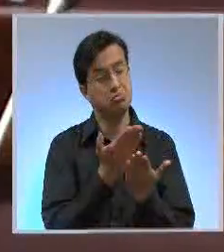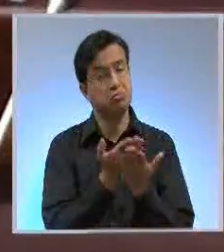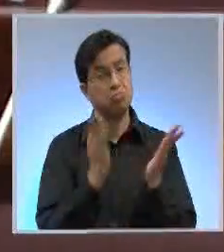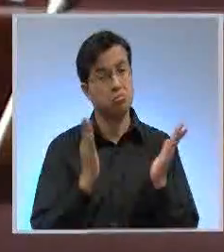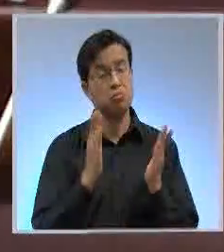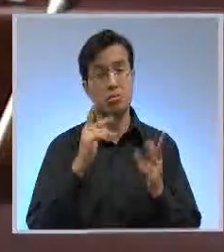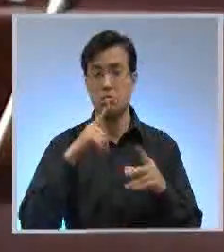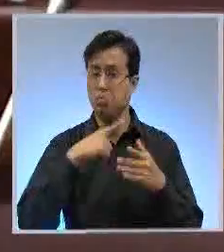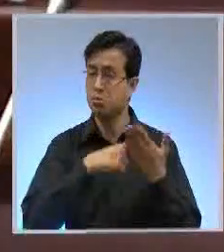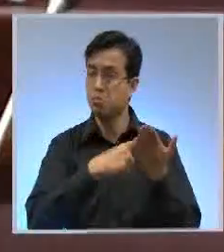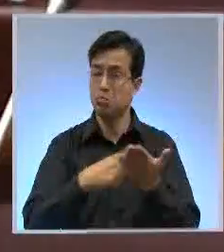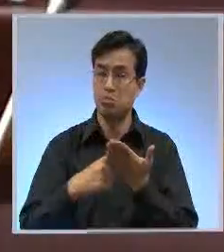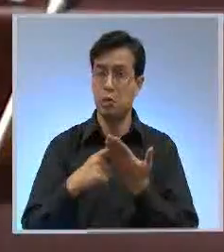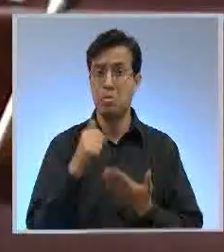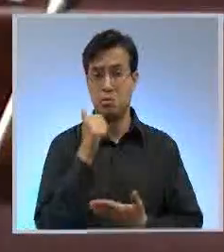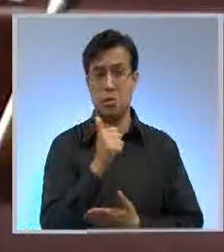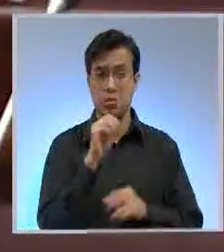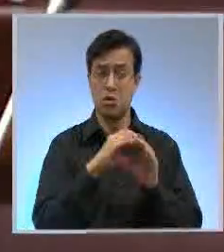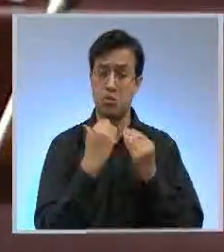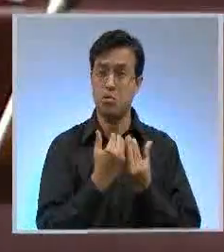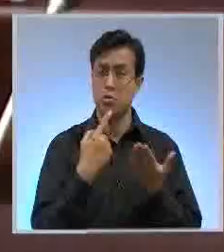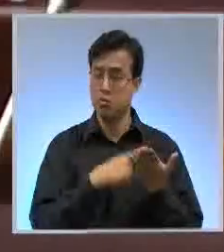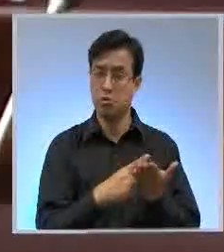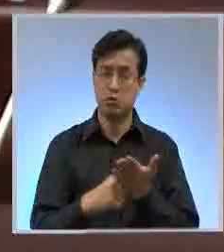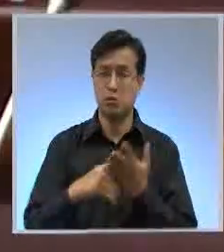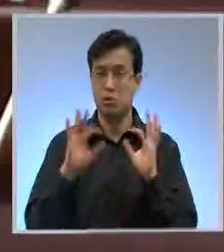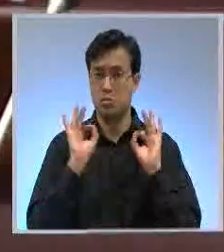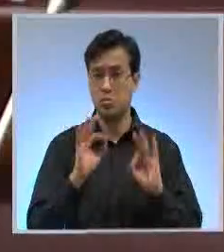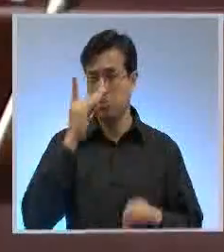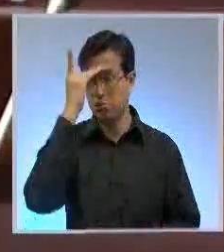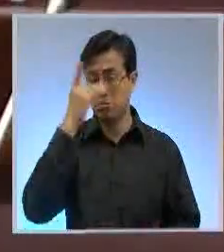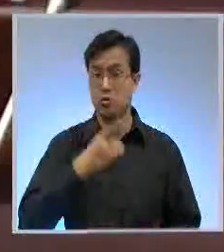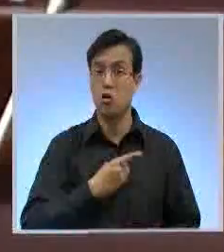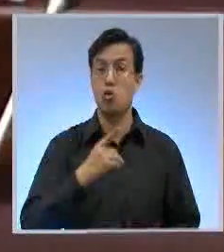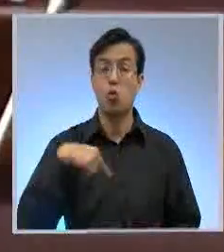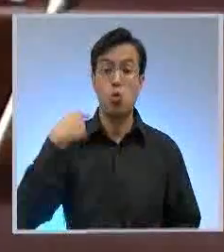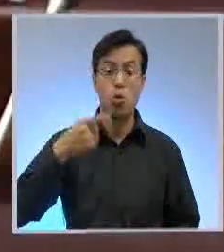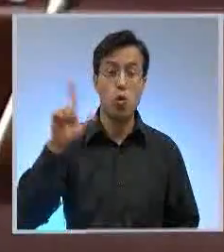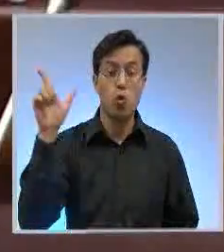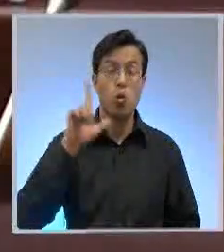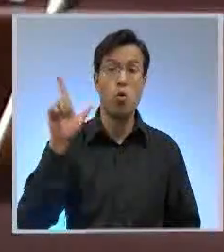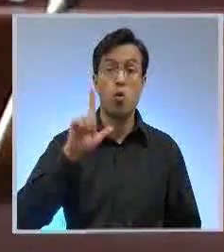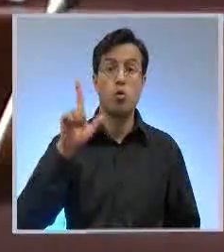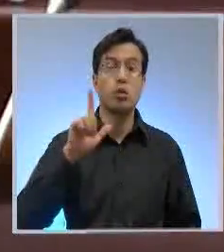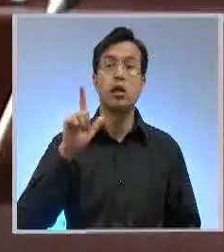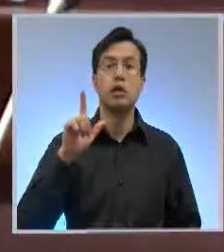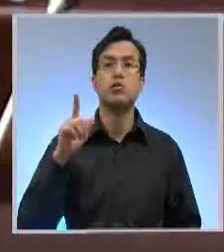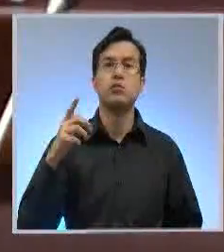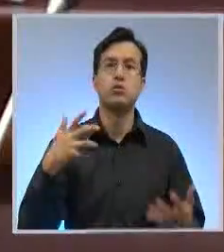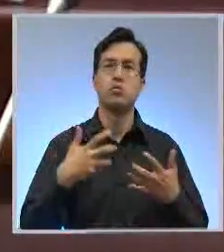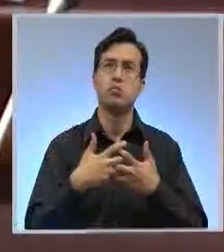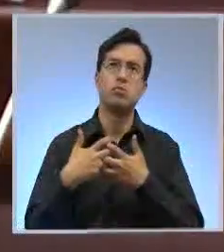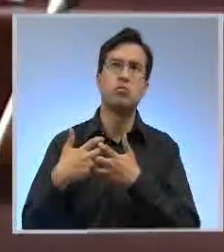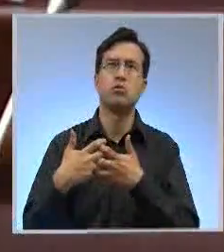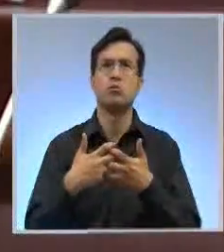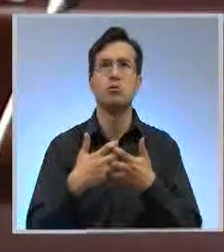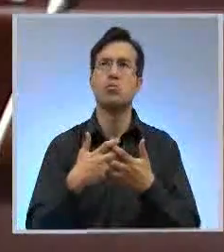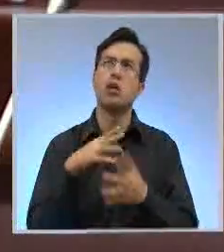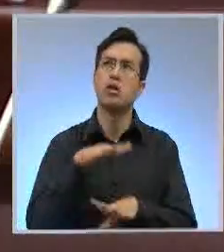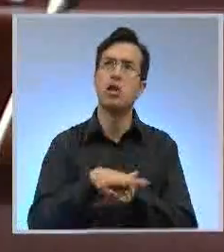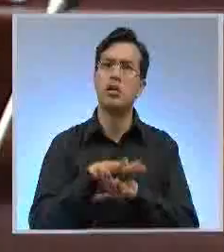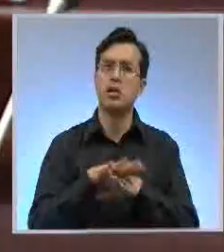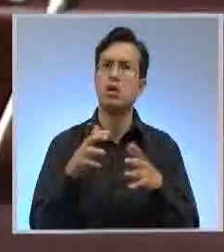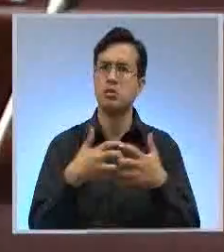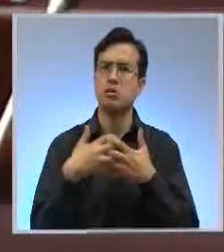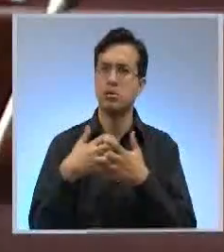de hasta el 77.5%, ¿ya es una decisión oficial definitiva? Bueno, es una posibilidad que se ha discutido a